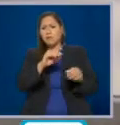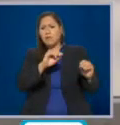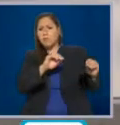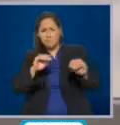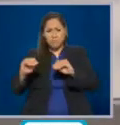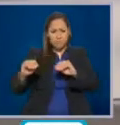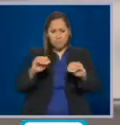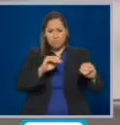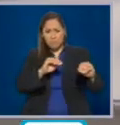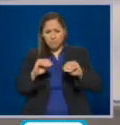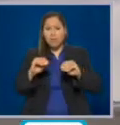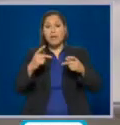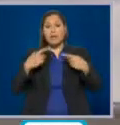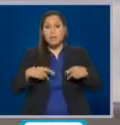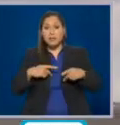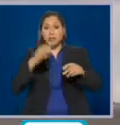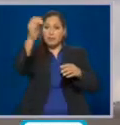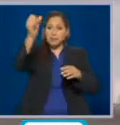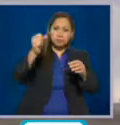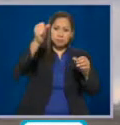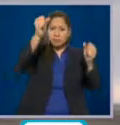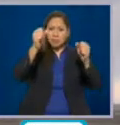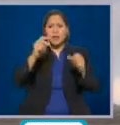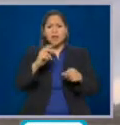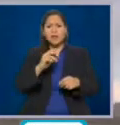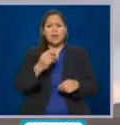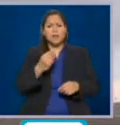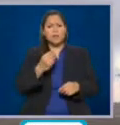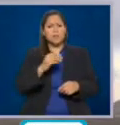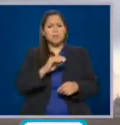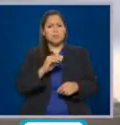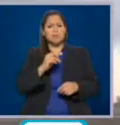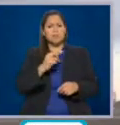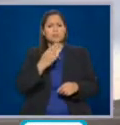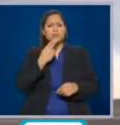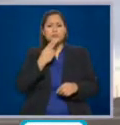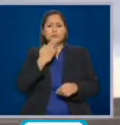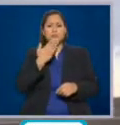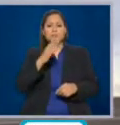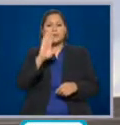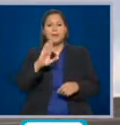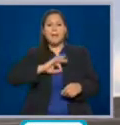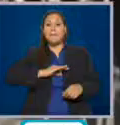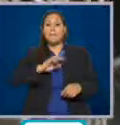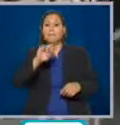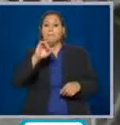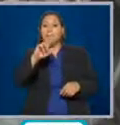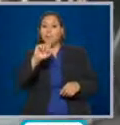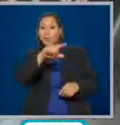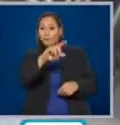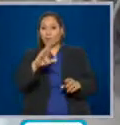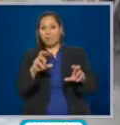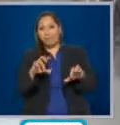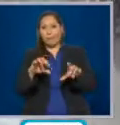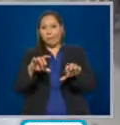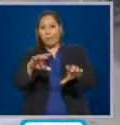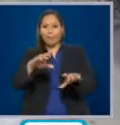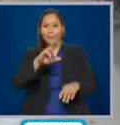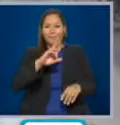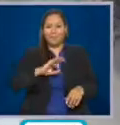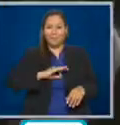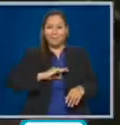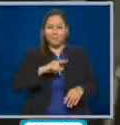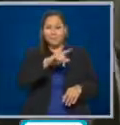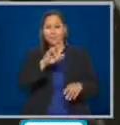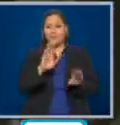la activación de las personas, ¿no? Están hechas son un virus que se reproduce con las personas. Ver este video que estamos ahorita